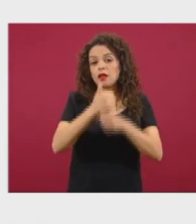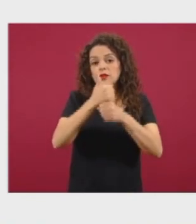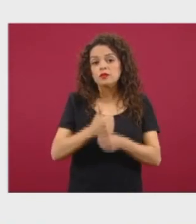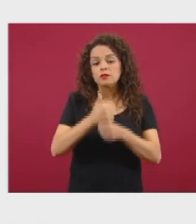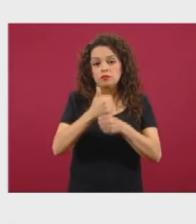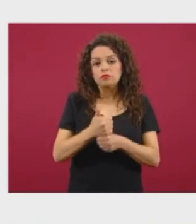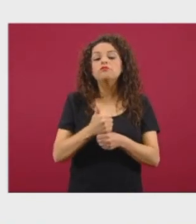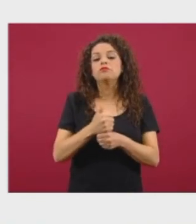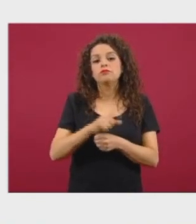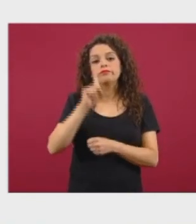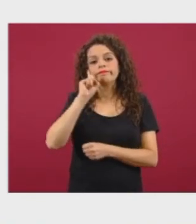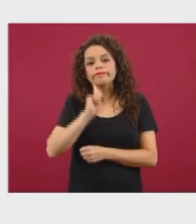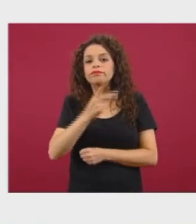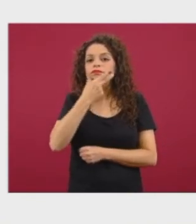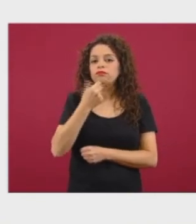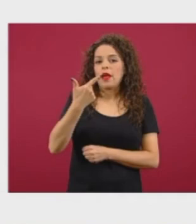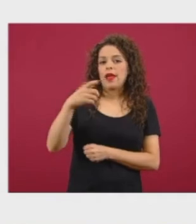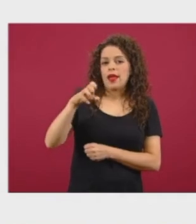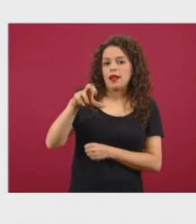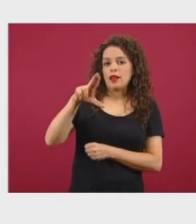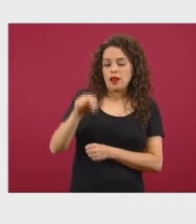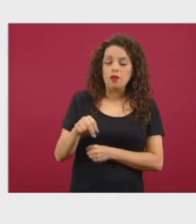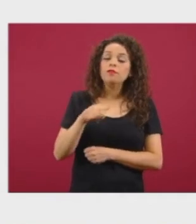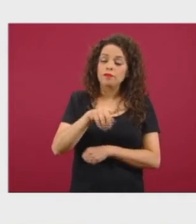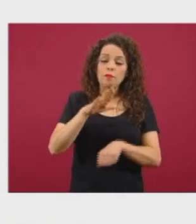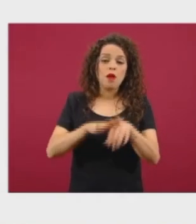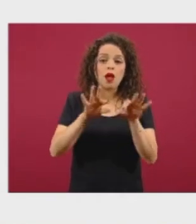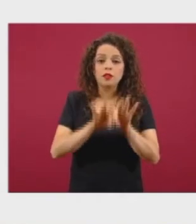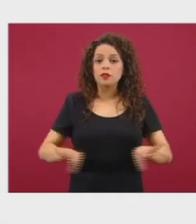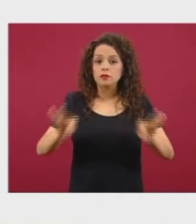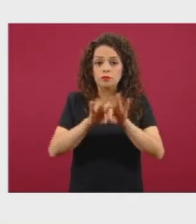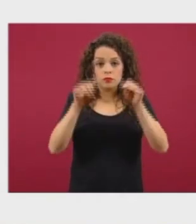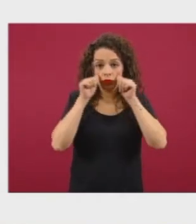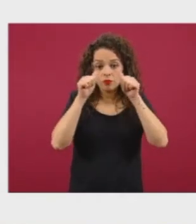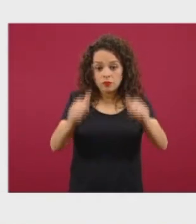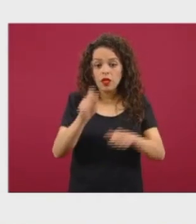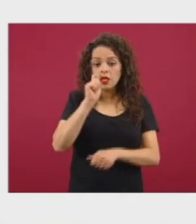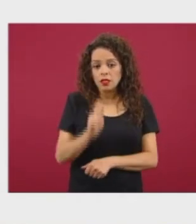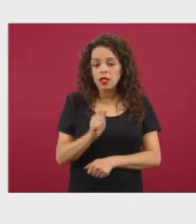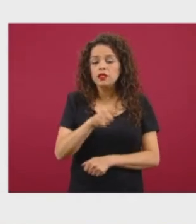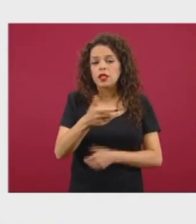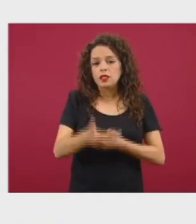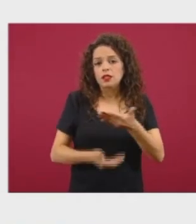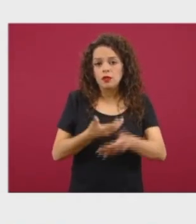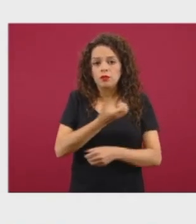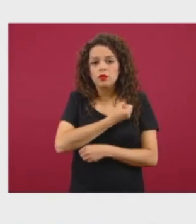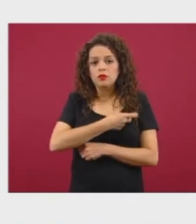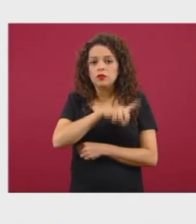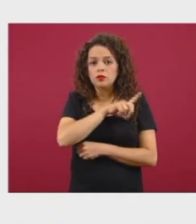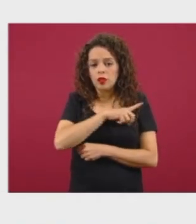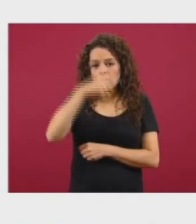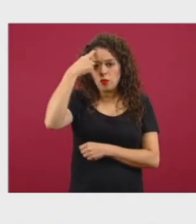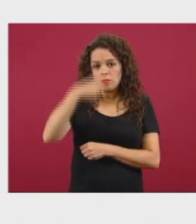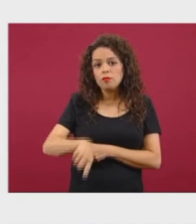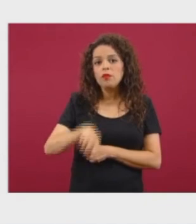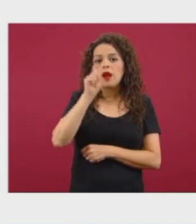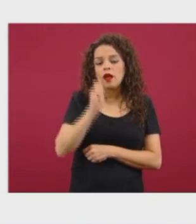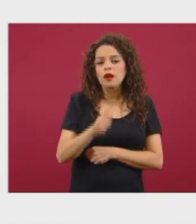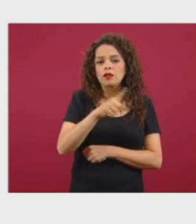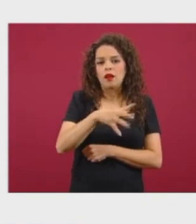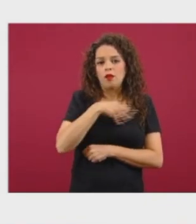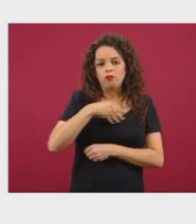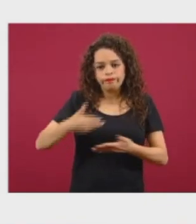sexual sigue siendo atención prioritaria, y los servicios de salud sexual y reproductiva son esenciales y se